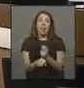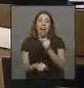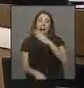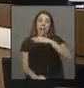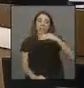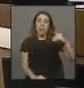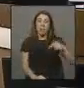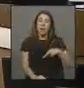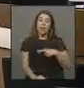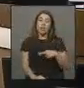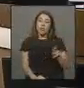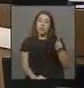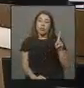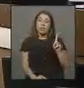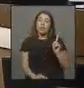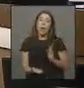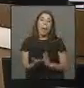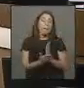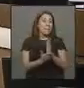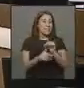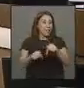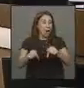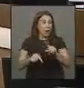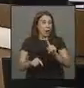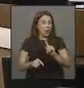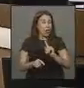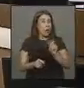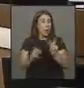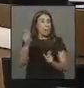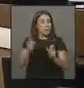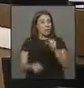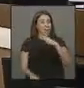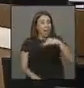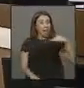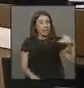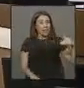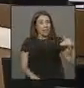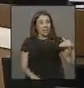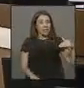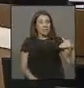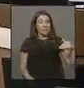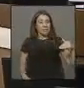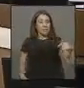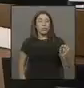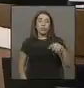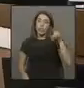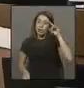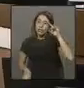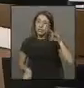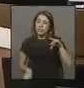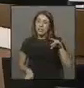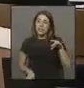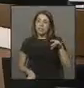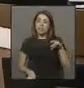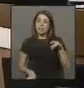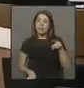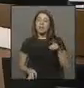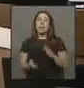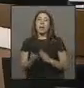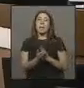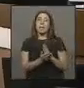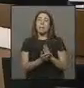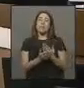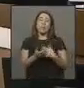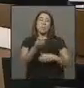y del norte no se ha comenzado a escribir hoy. Los atacameños y atacameñas sabemos muy bien que se ha escrito